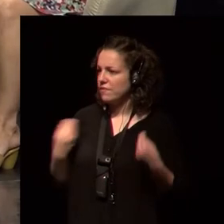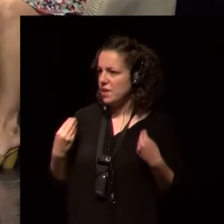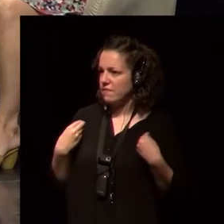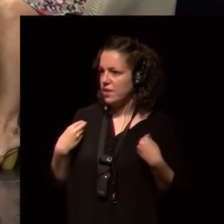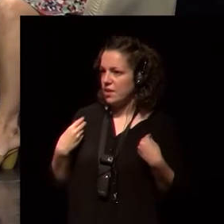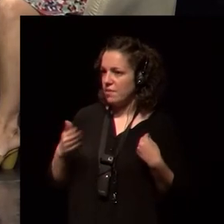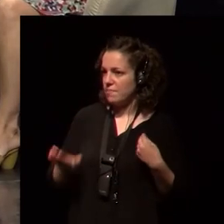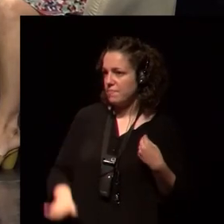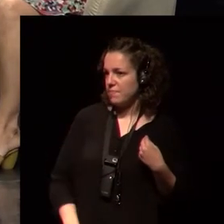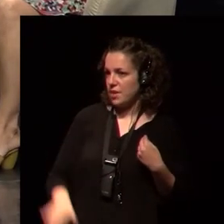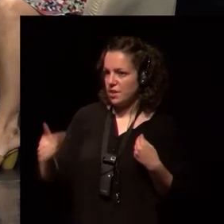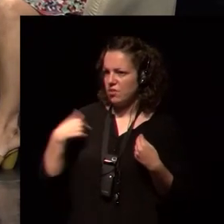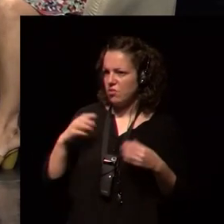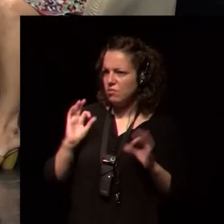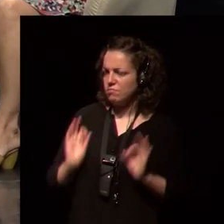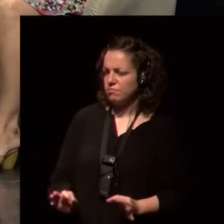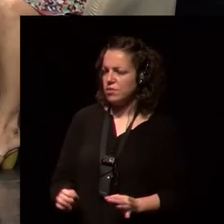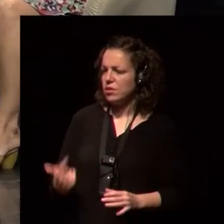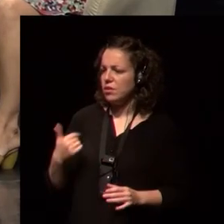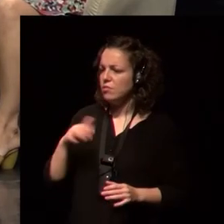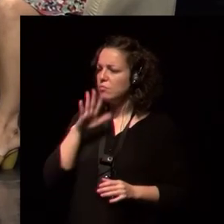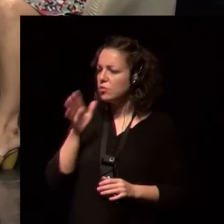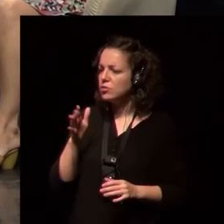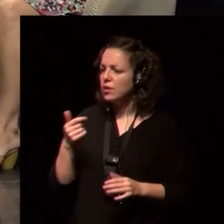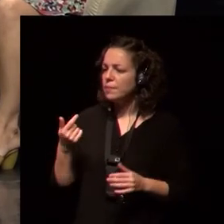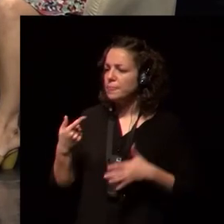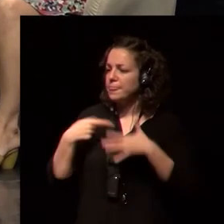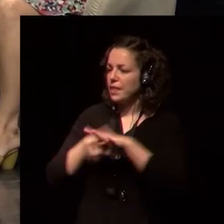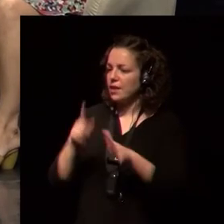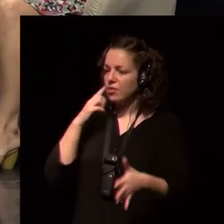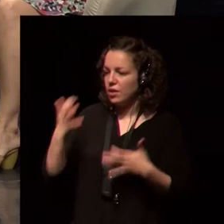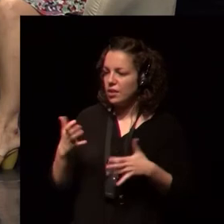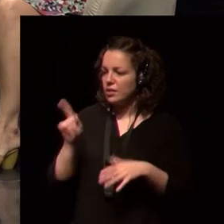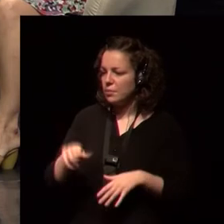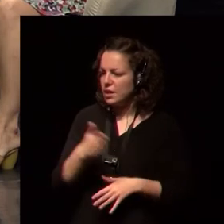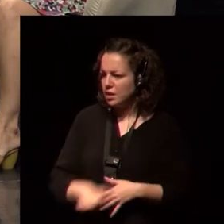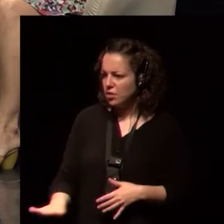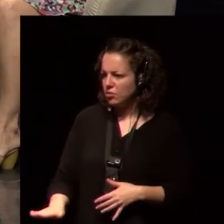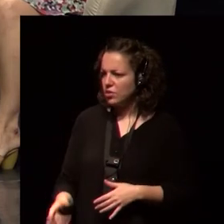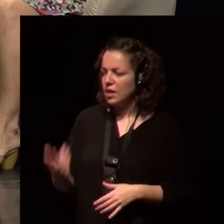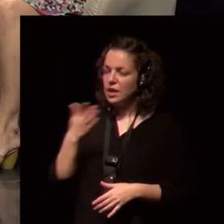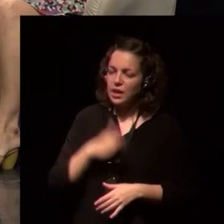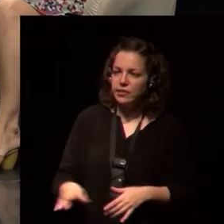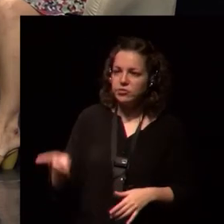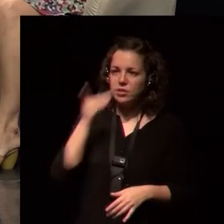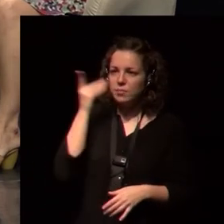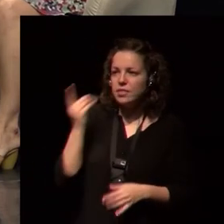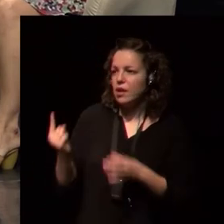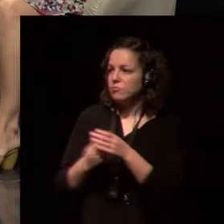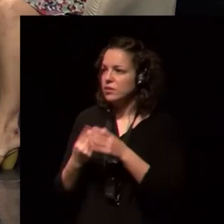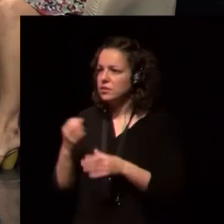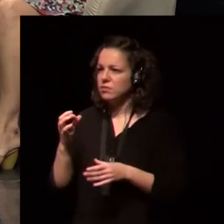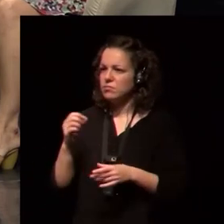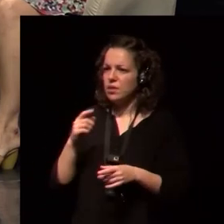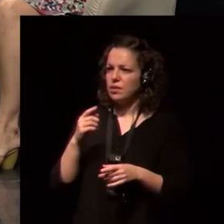pequeña una realidad de integración desde las artes y desde todo ser humano y todo niño. Niño síndrome Down, niño autista,